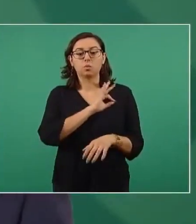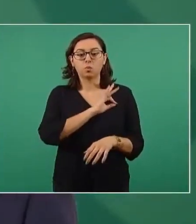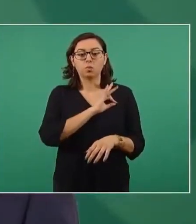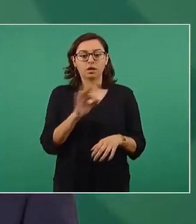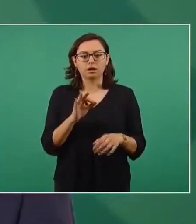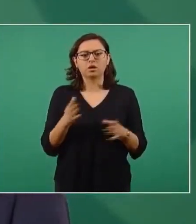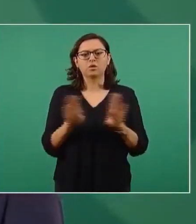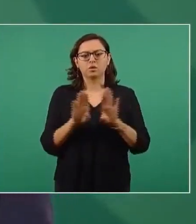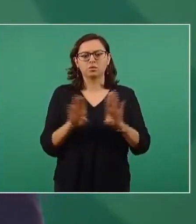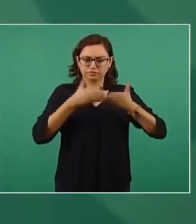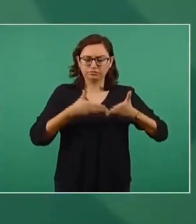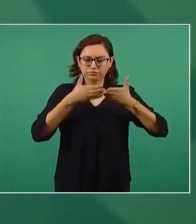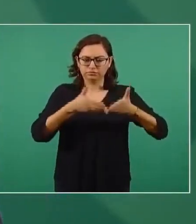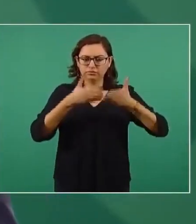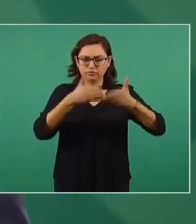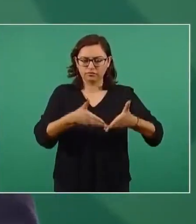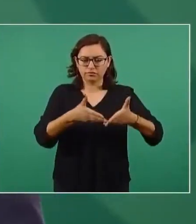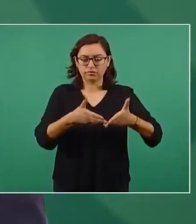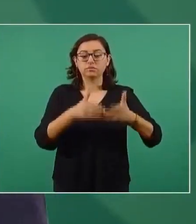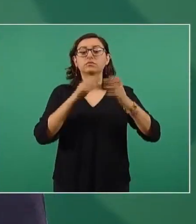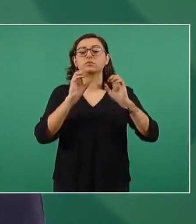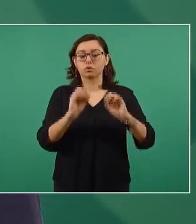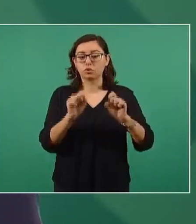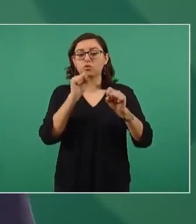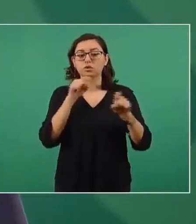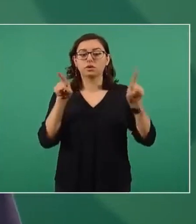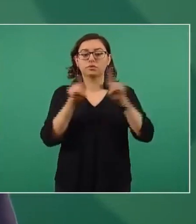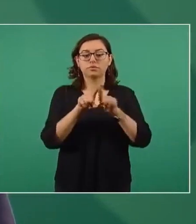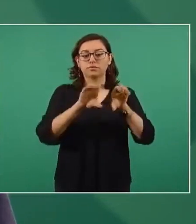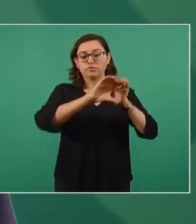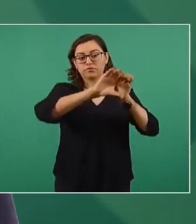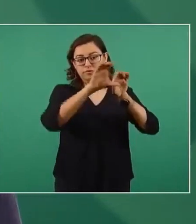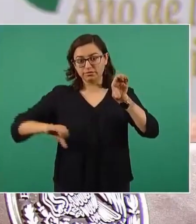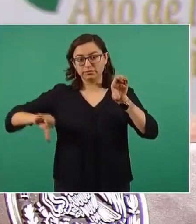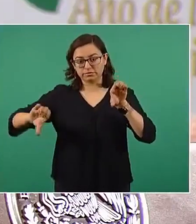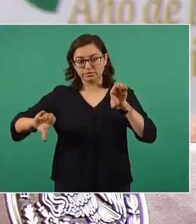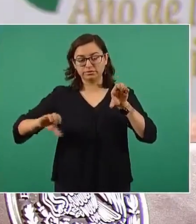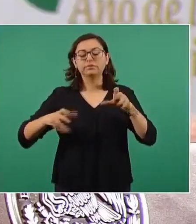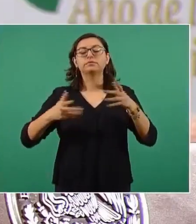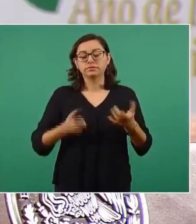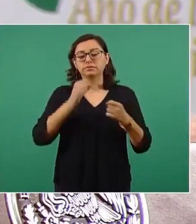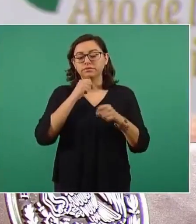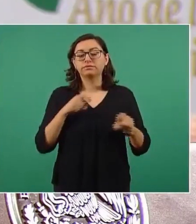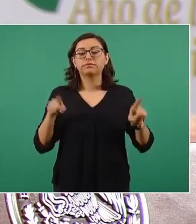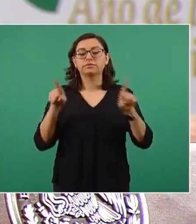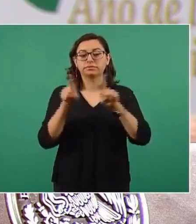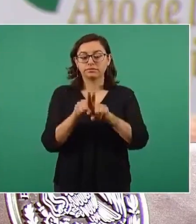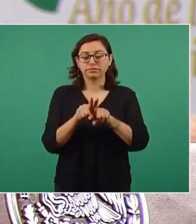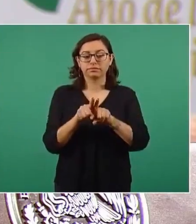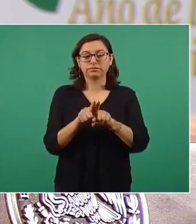costa mexicana del Golfo, por ducto hacia la frontera norte, así como por